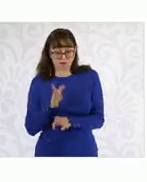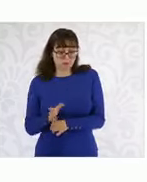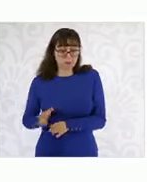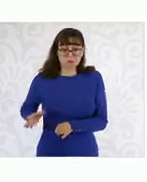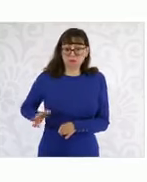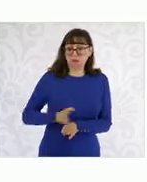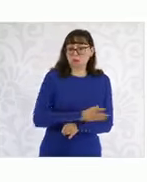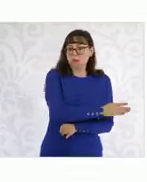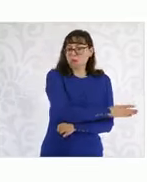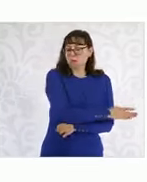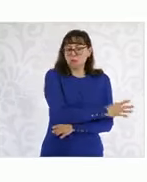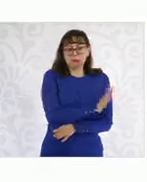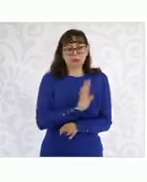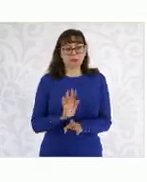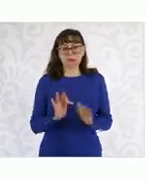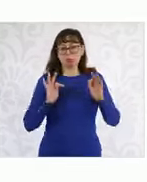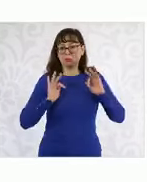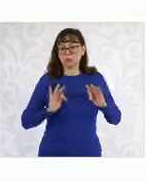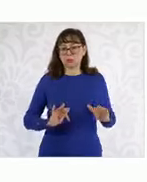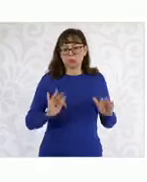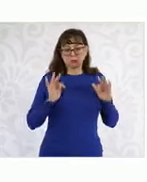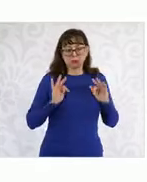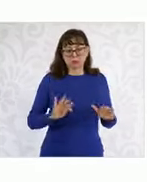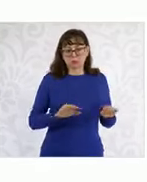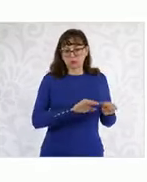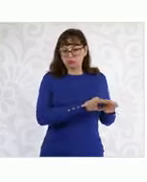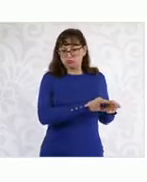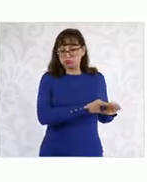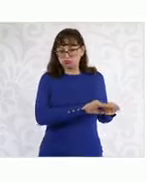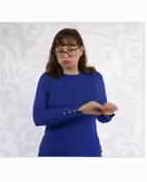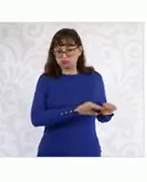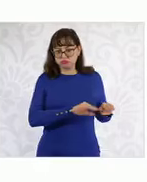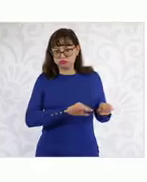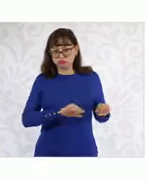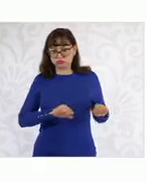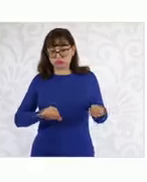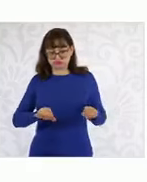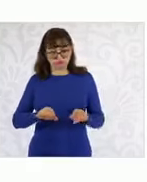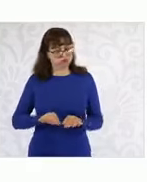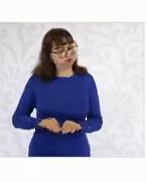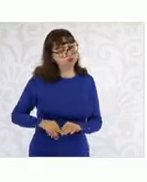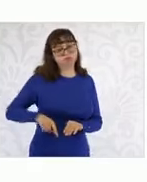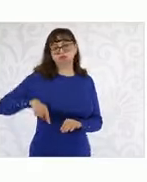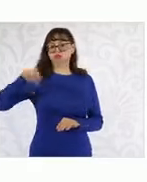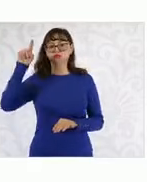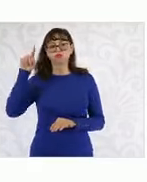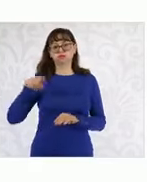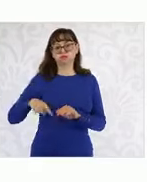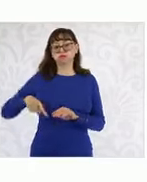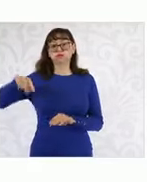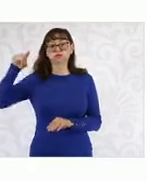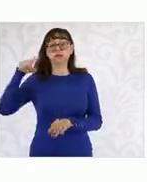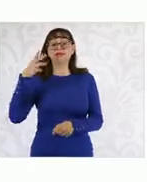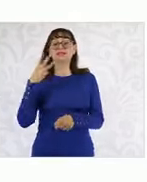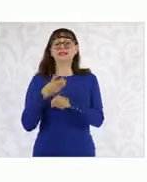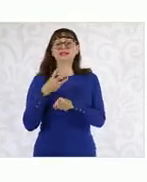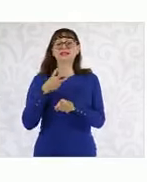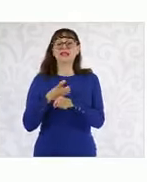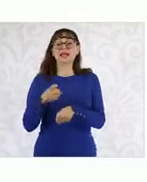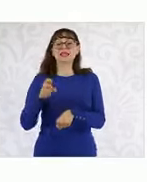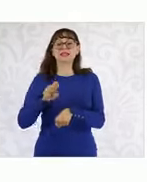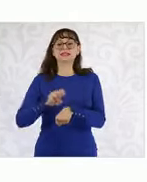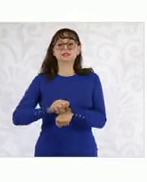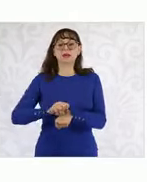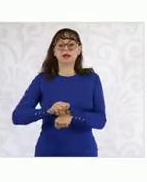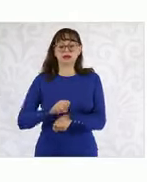muy estable la tendencia de homicidios dolosos y fue en la tercera semana de